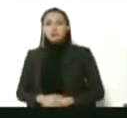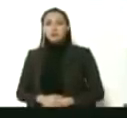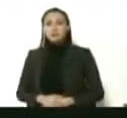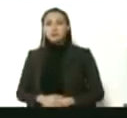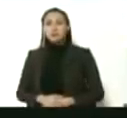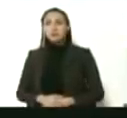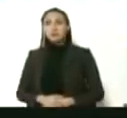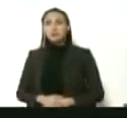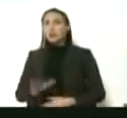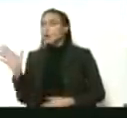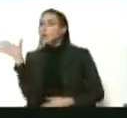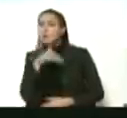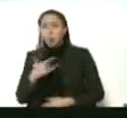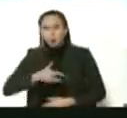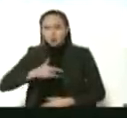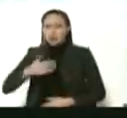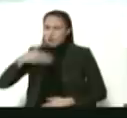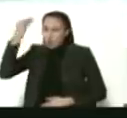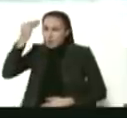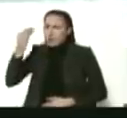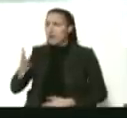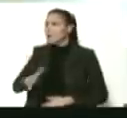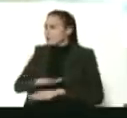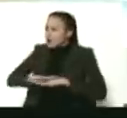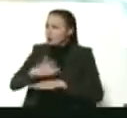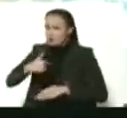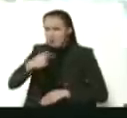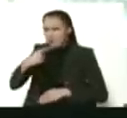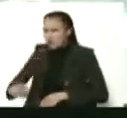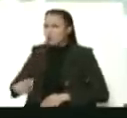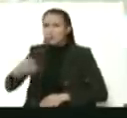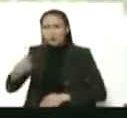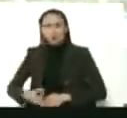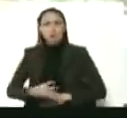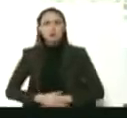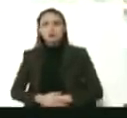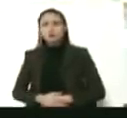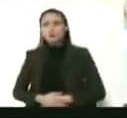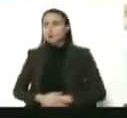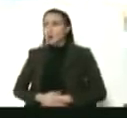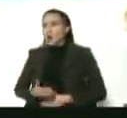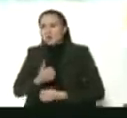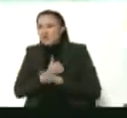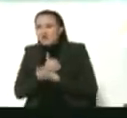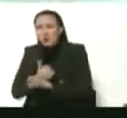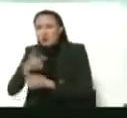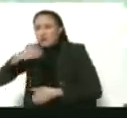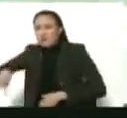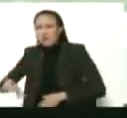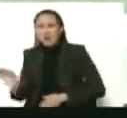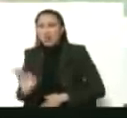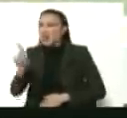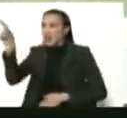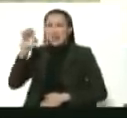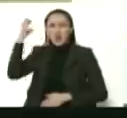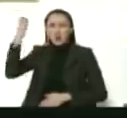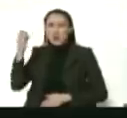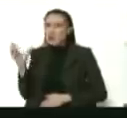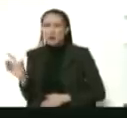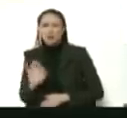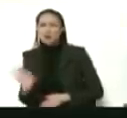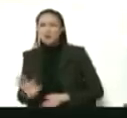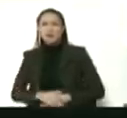Ausencia de amor, yo lo siento así, me disculpan que lo digo, no quieren a su pueblo, no los quieren.